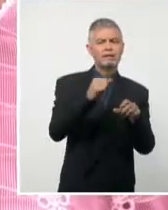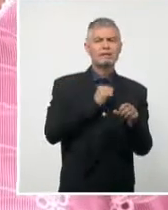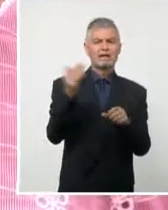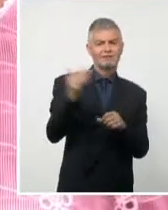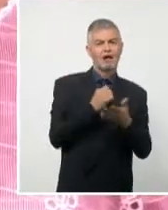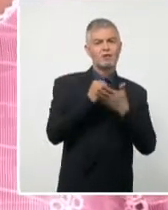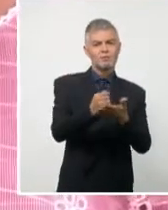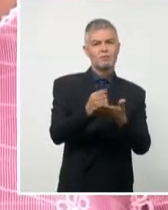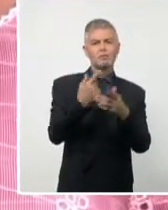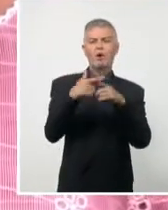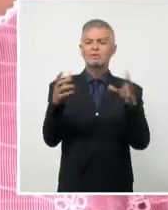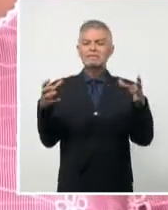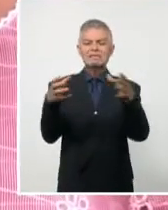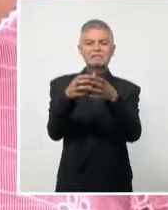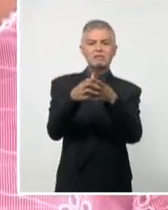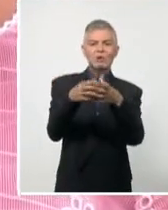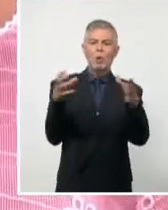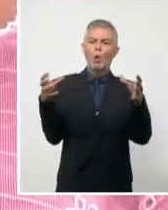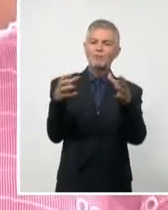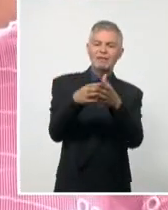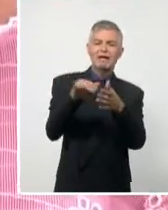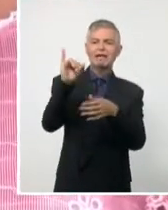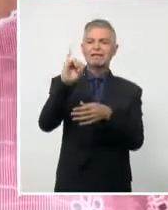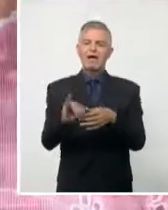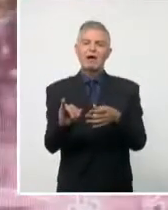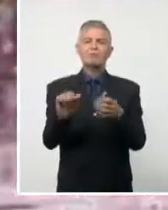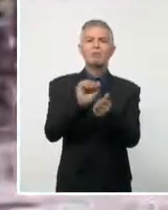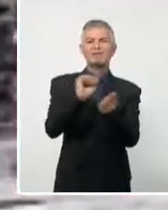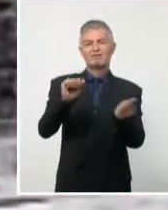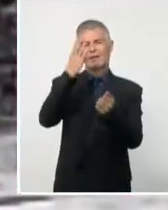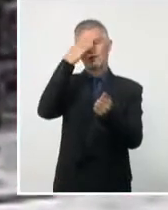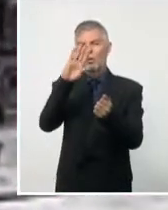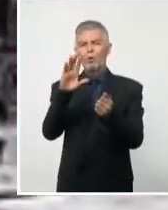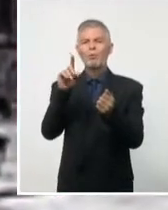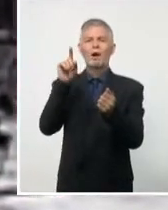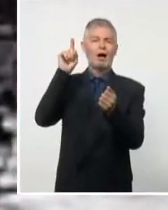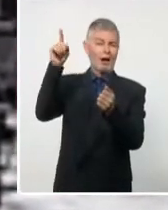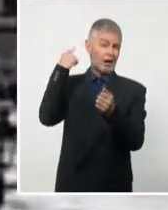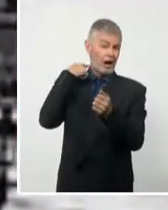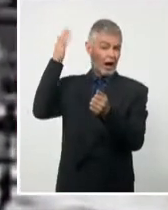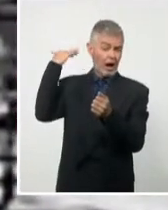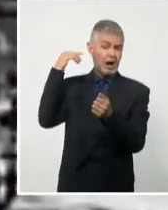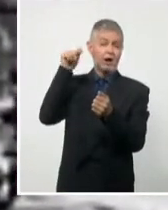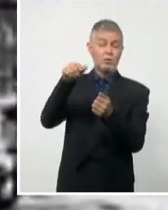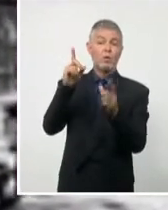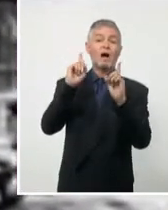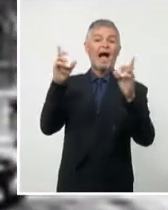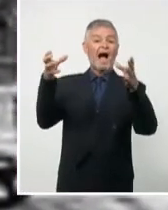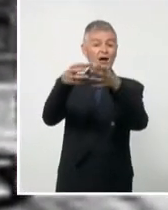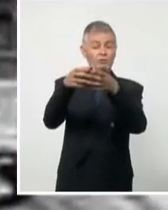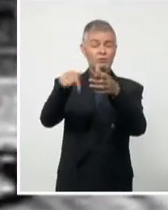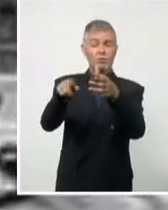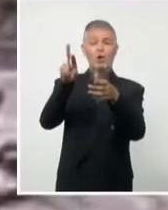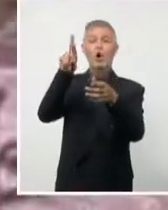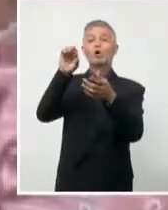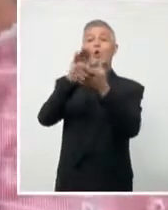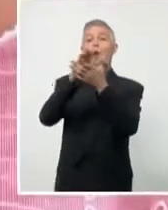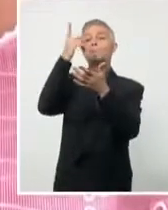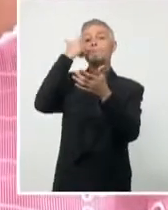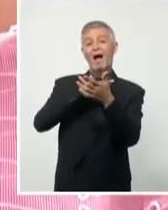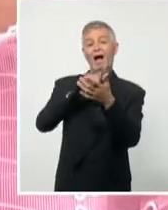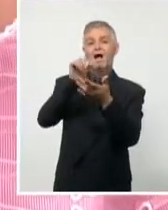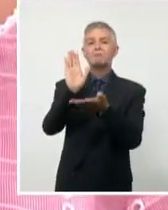Antonio Maceo, el Comité Italiano por la Libertad de Cuba, se realizó un acto en Roma donde se colocó un